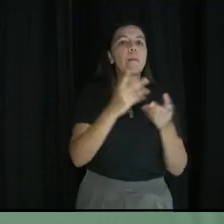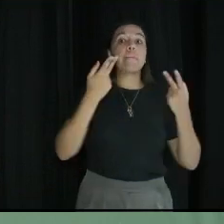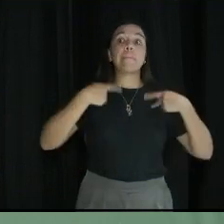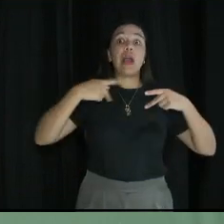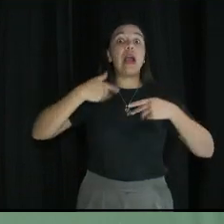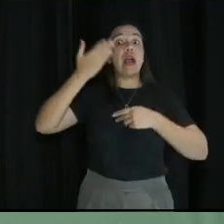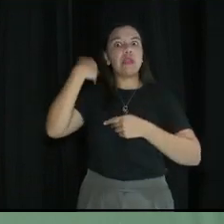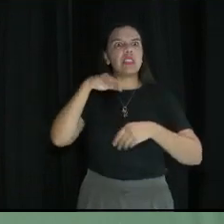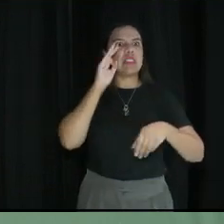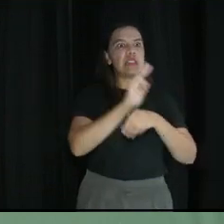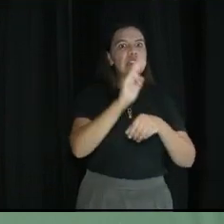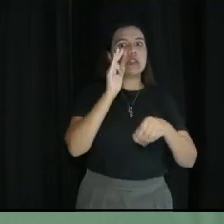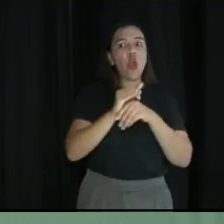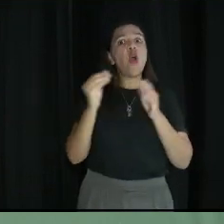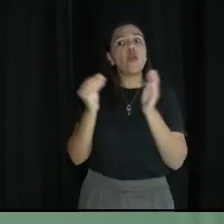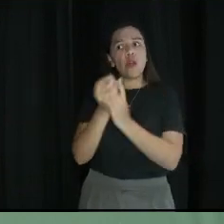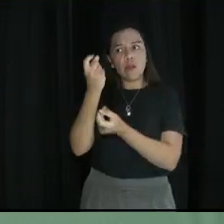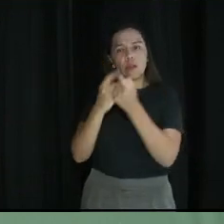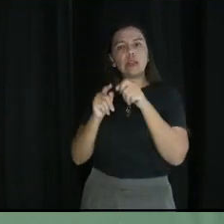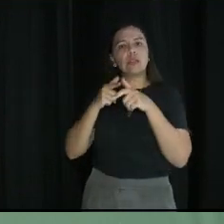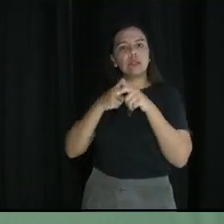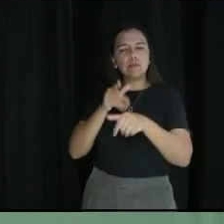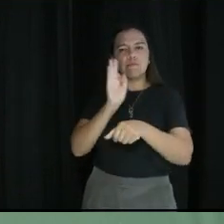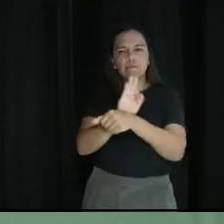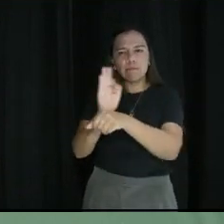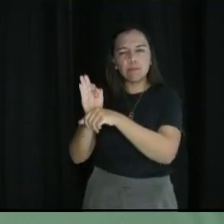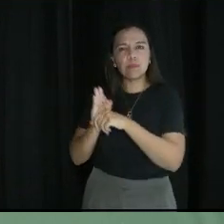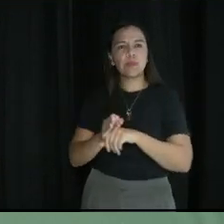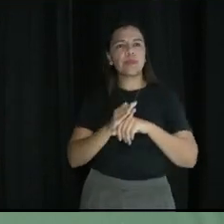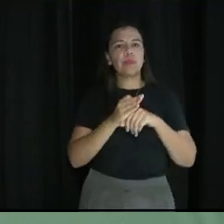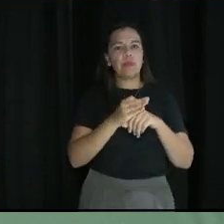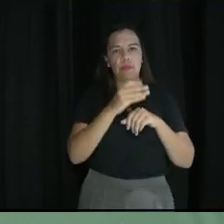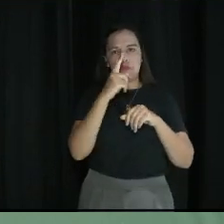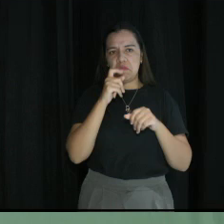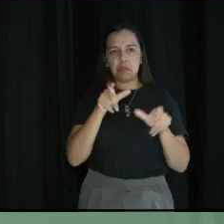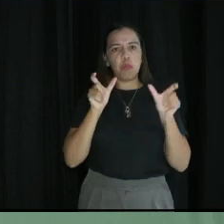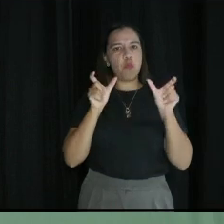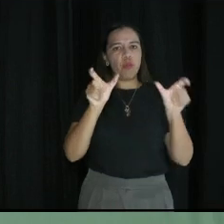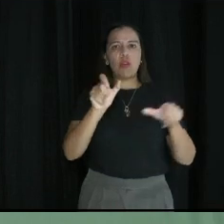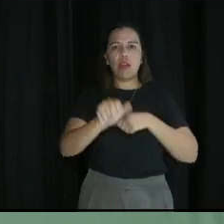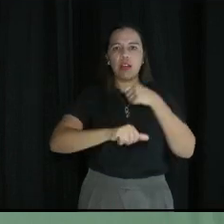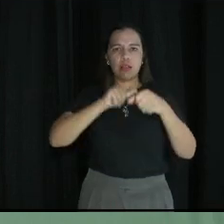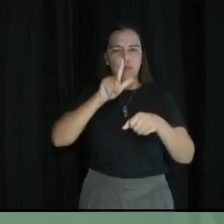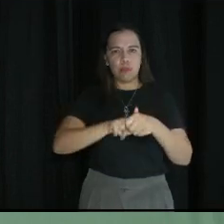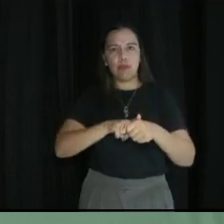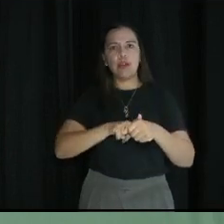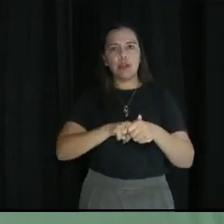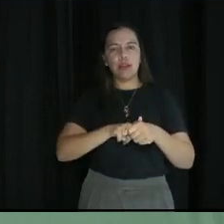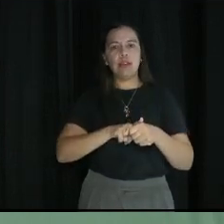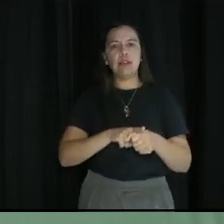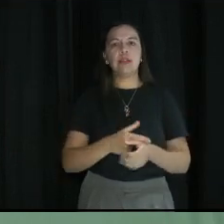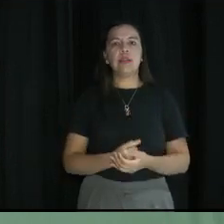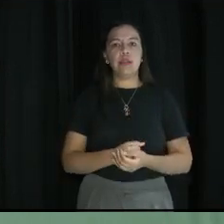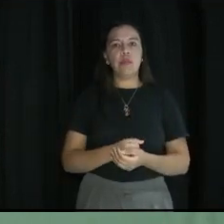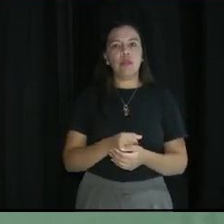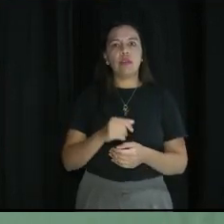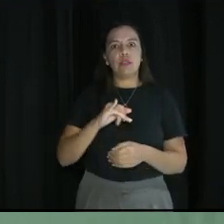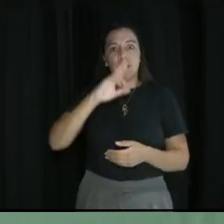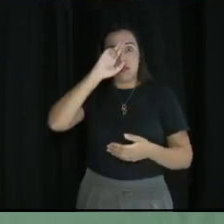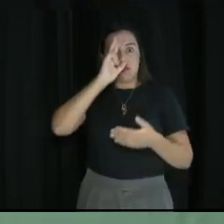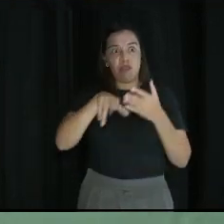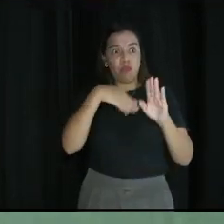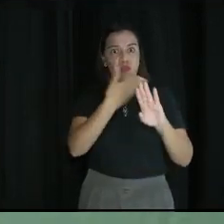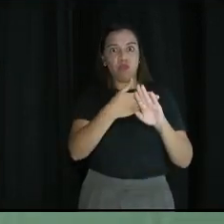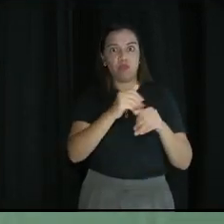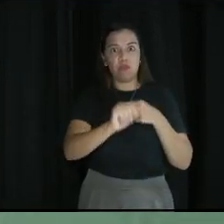activamente, sigue activa dentro de la participación en la cuestión de este tipo de delitos. Han fungido